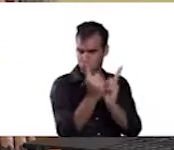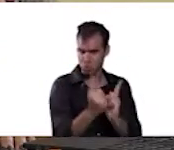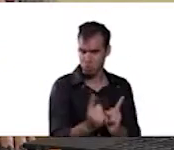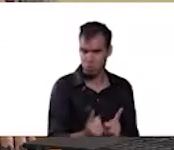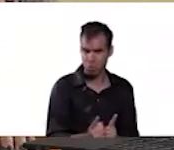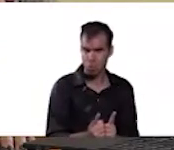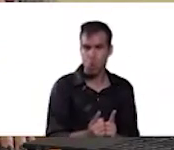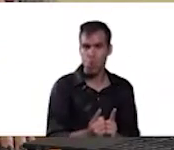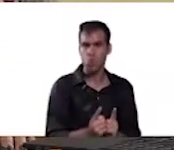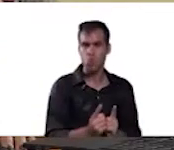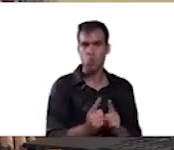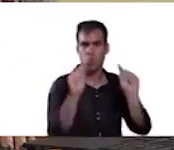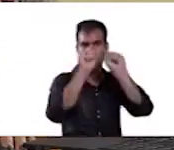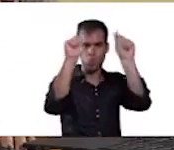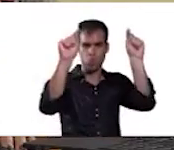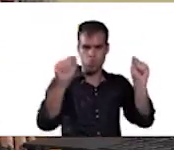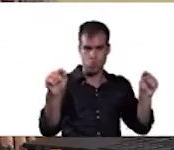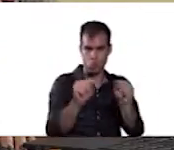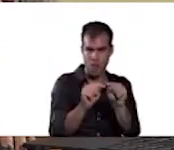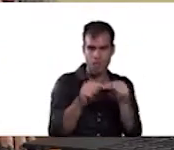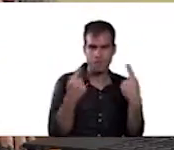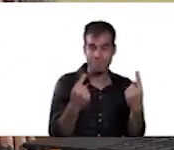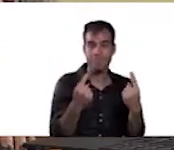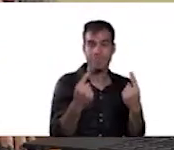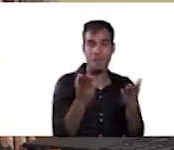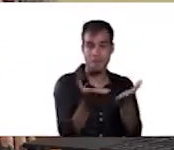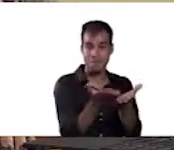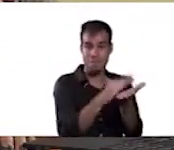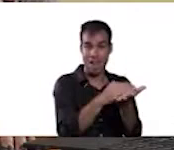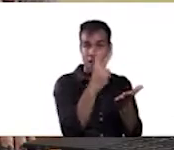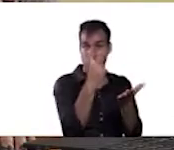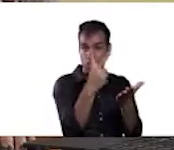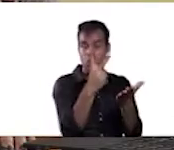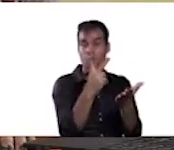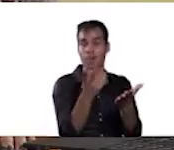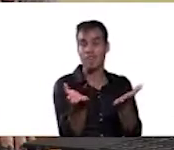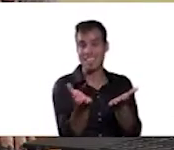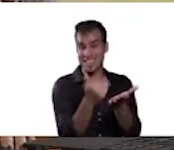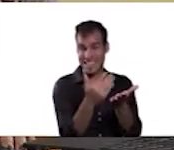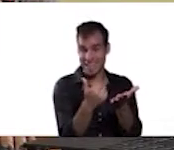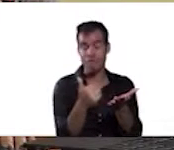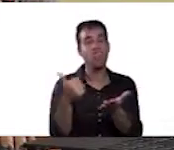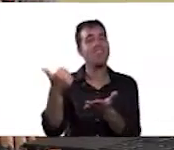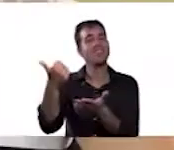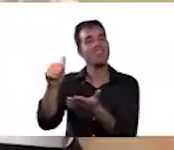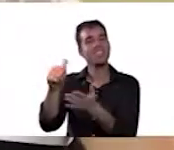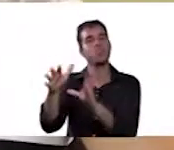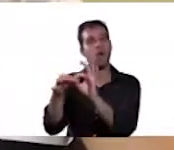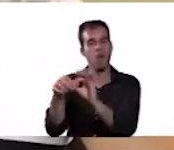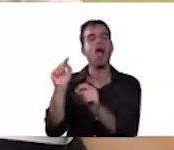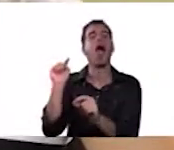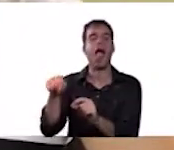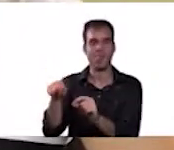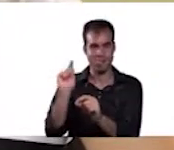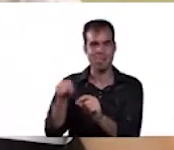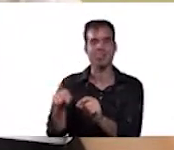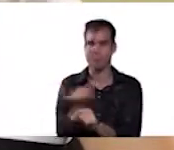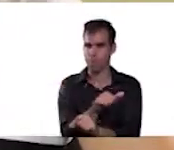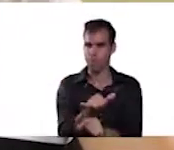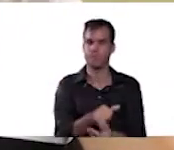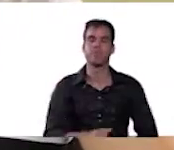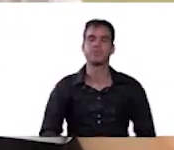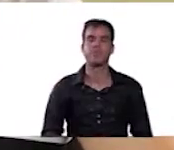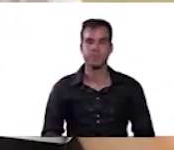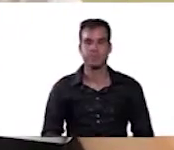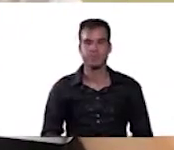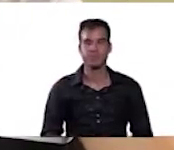en un cuadro en la página 2 del libro de texto de 10º grado. Entonces, hecha